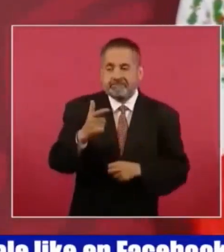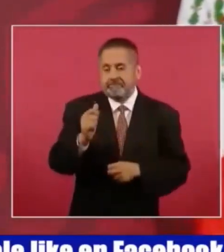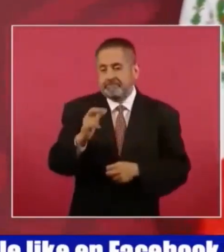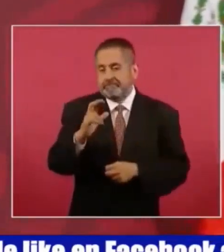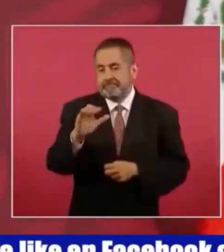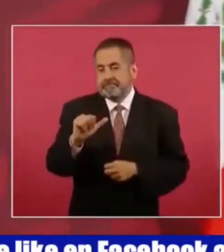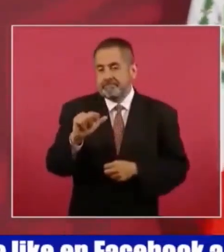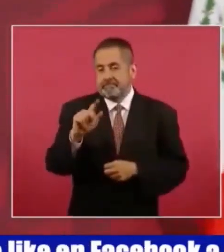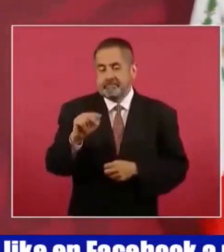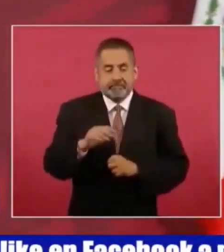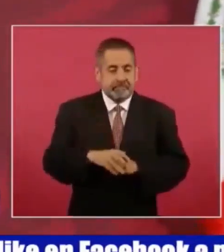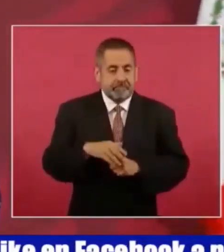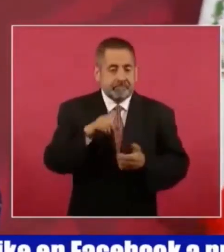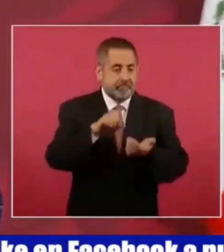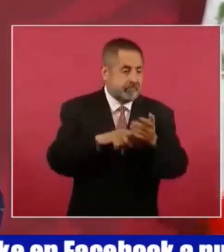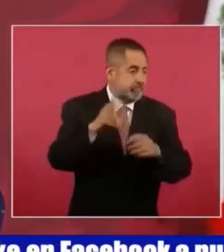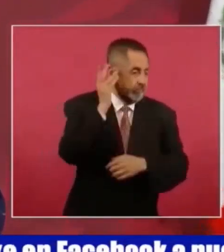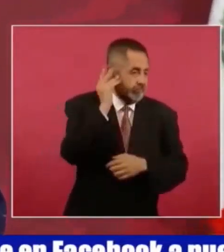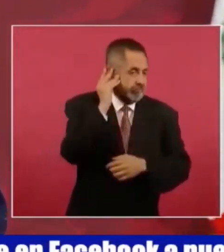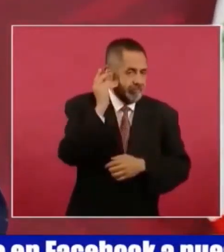en los programas de radio,